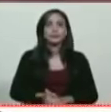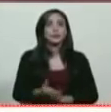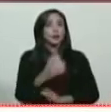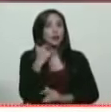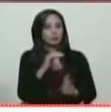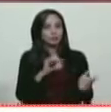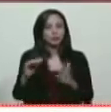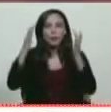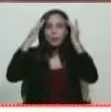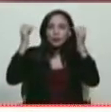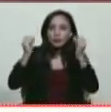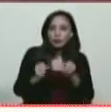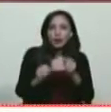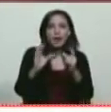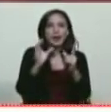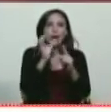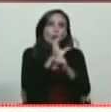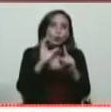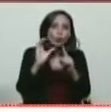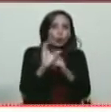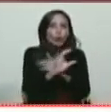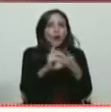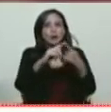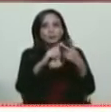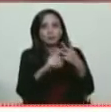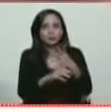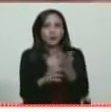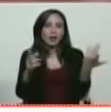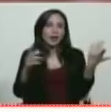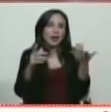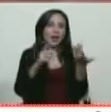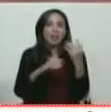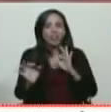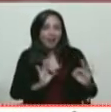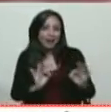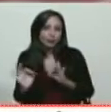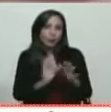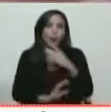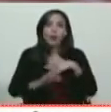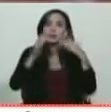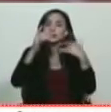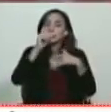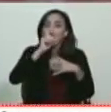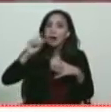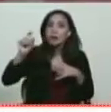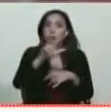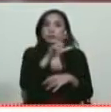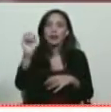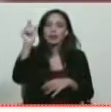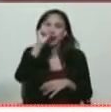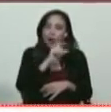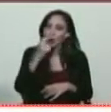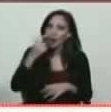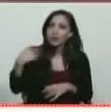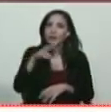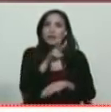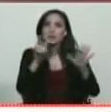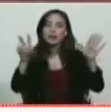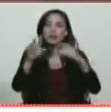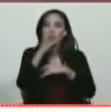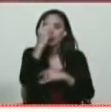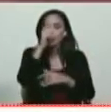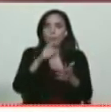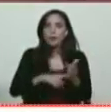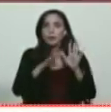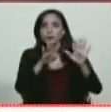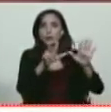Intelectuales, escultores, cineastas y críticos participan en un foro para conmemorar 30 años de la rebelión popular del 27 de febrero de